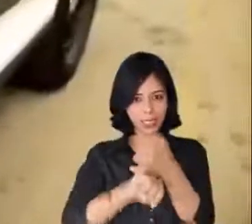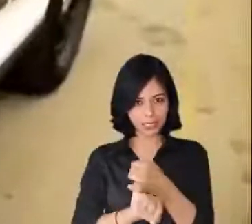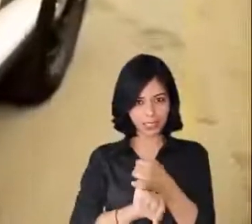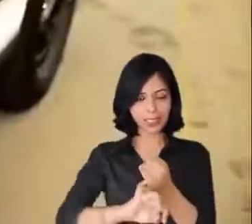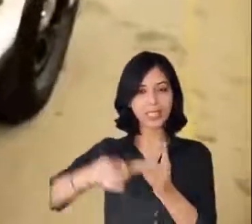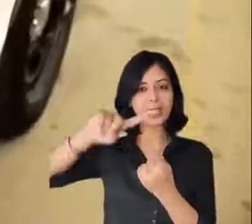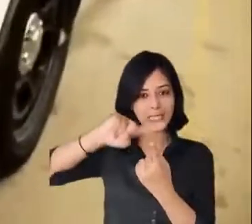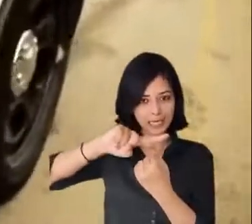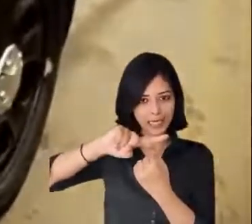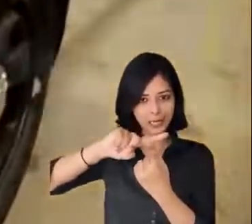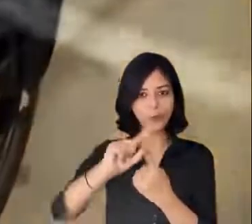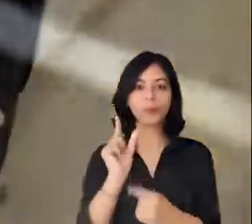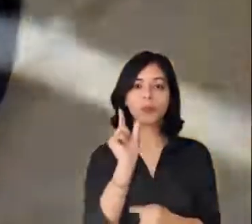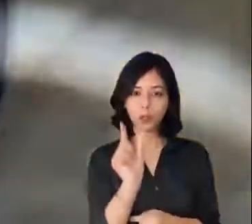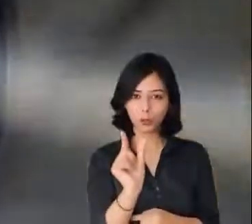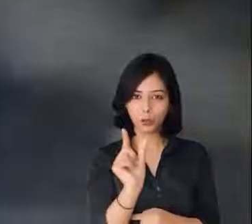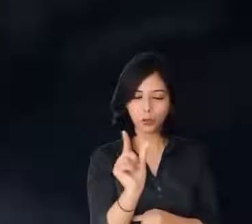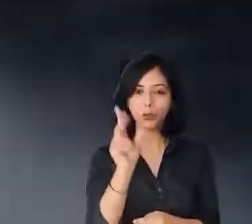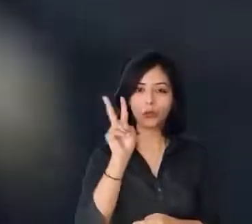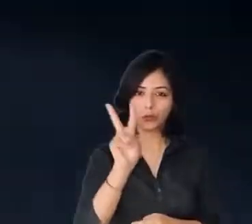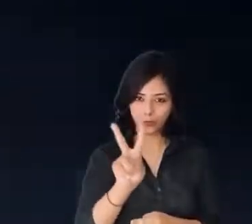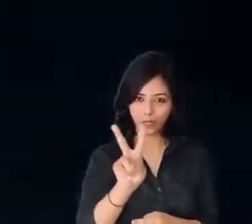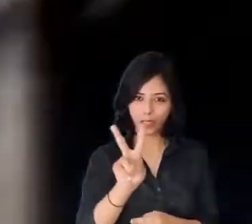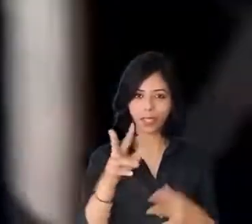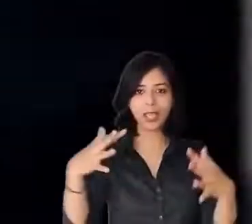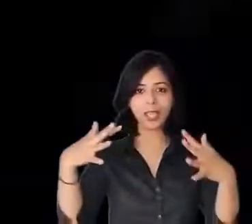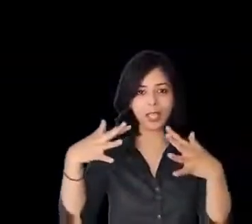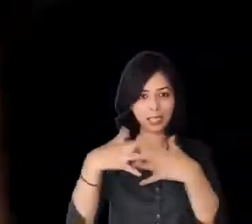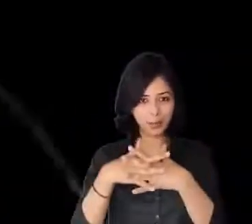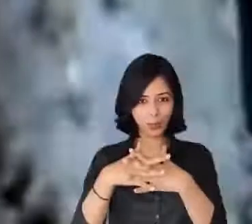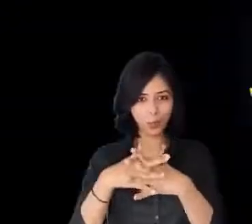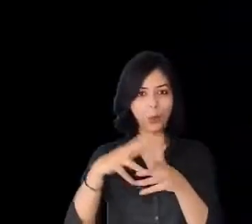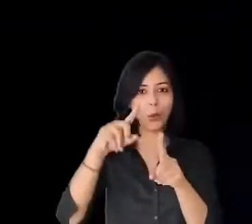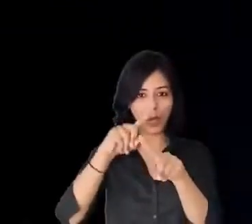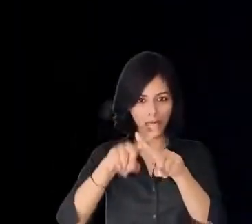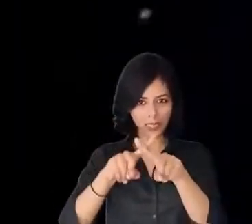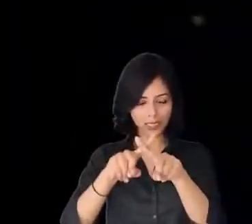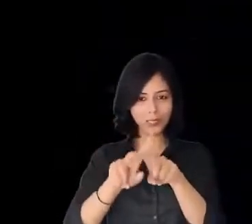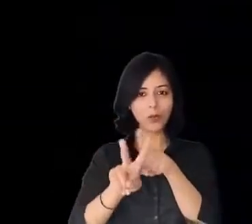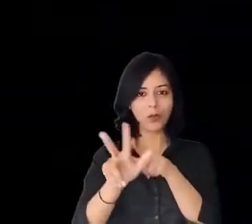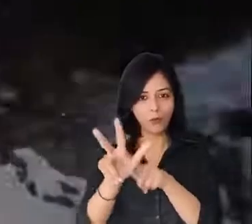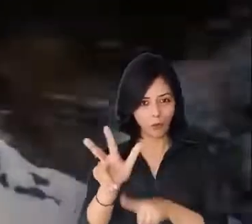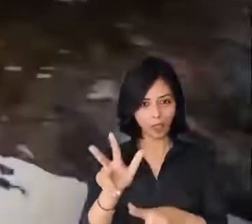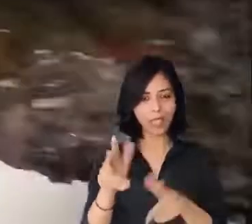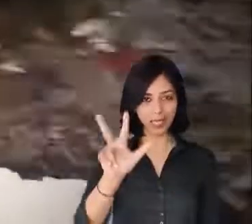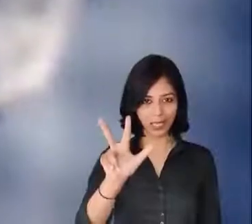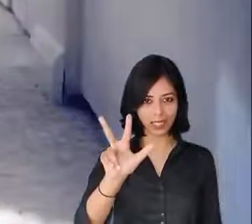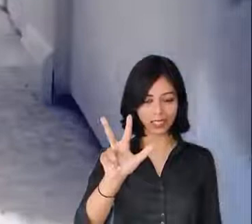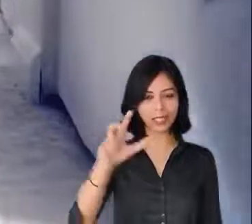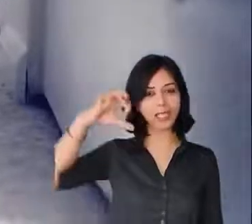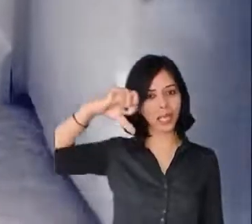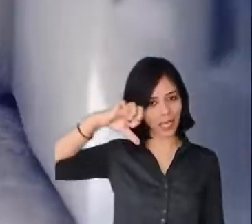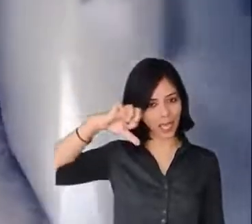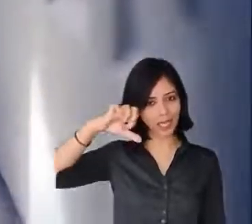La hipótesis de los detectives era que habían arrojado el cuerpo al río para tratar de ocultar un crimen a sangre fría.